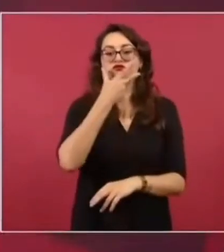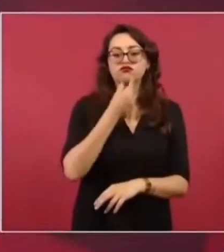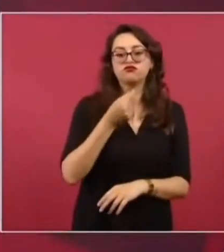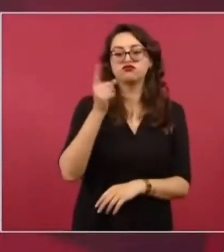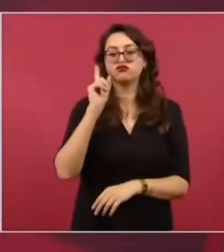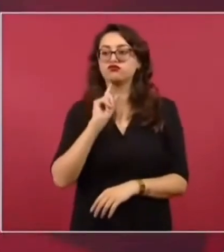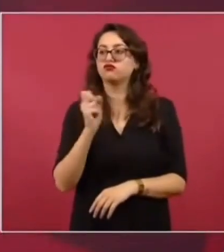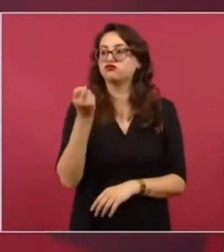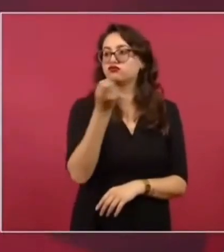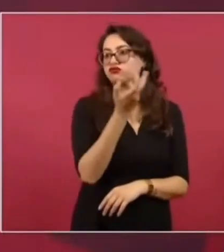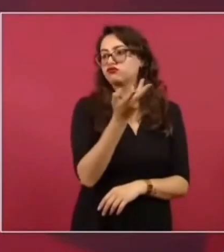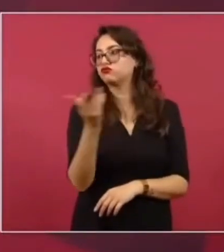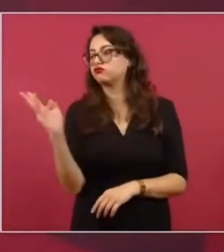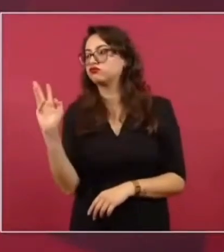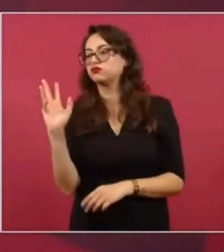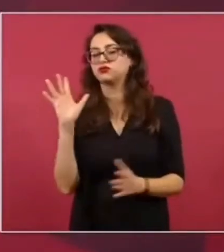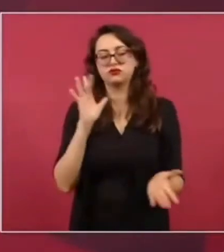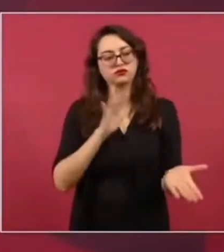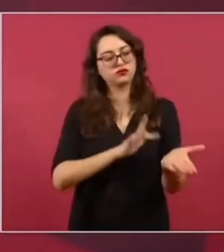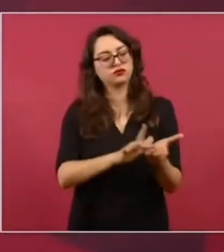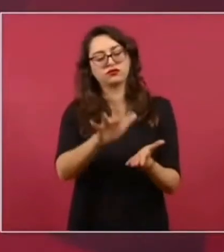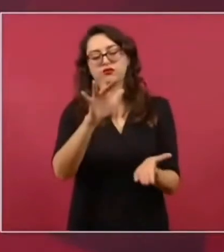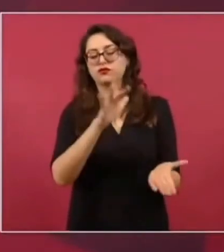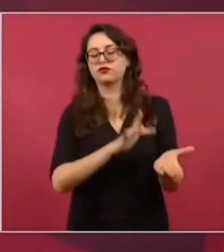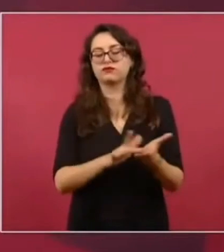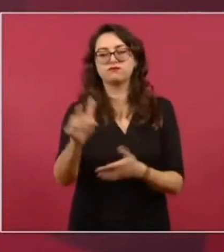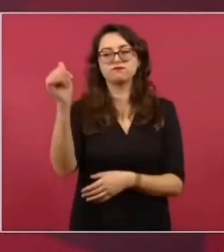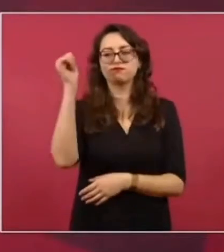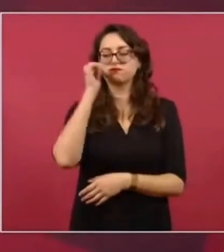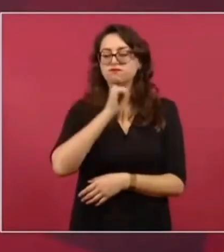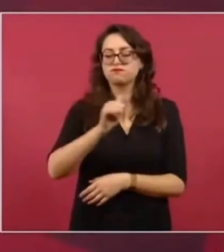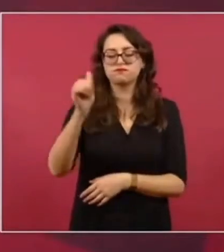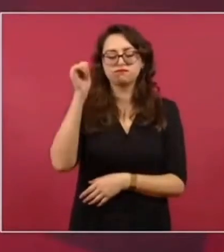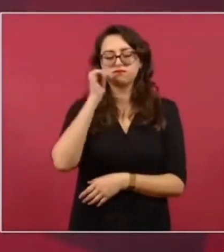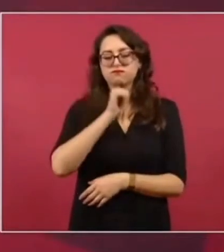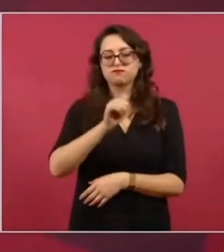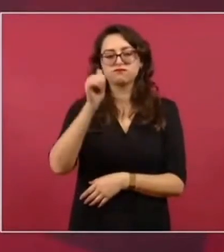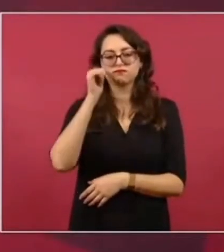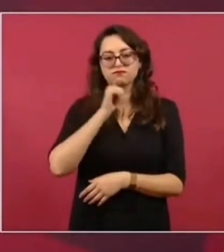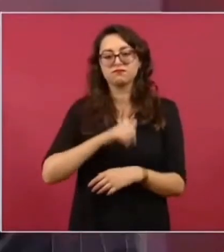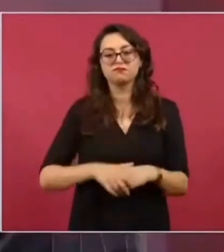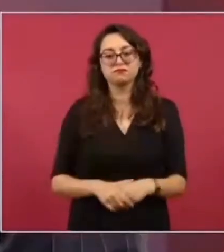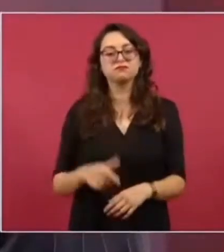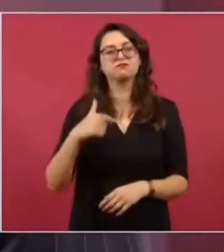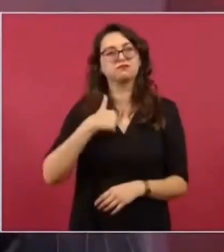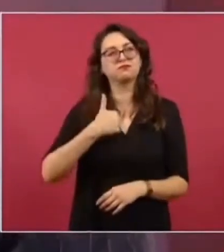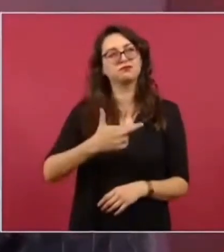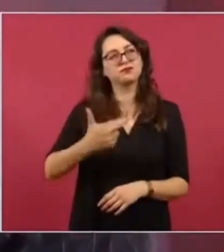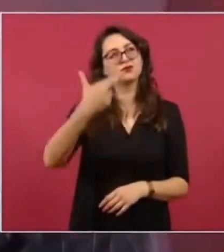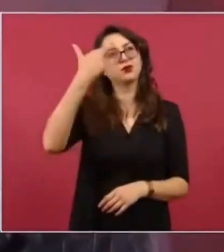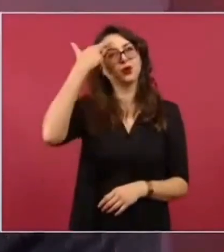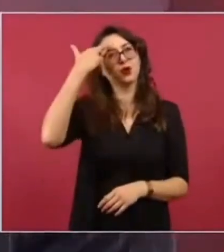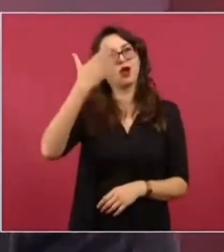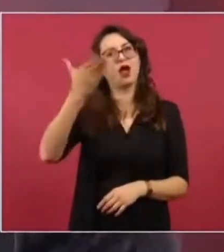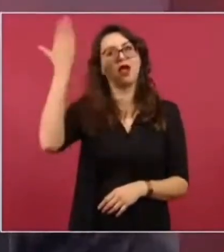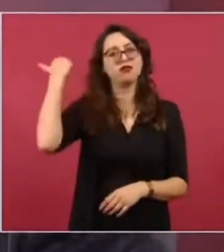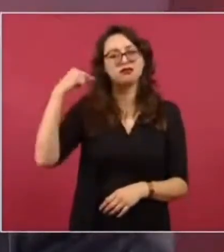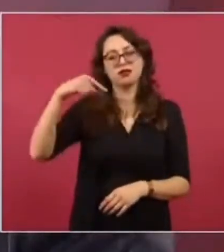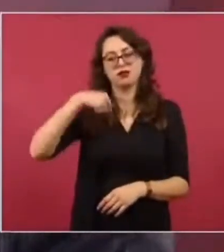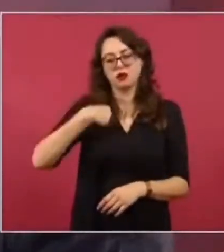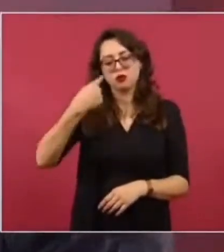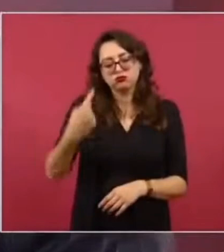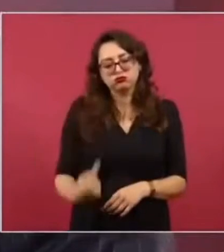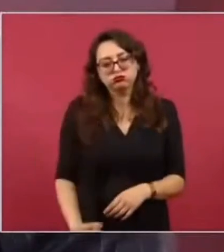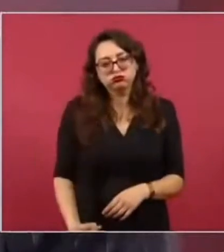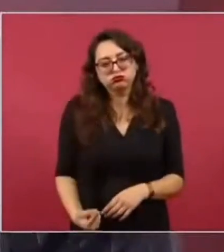México. Y me vienen a la memoria mis maestras, mis maestros. Yo estoy aquí